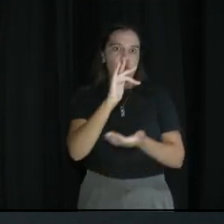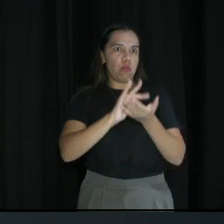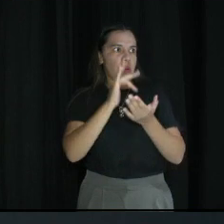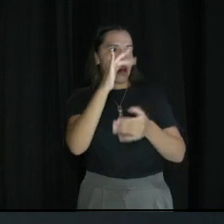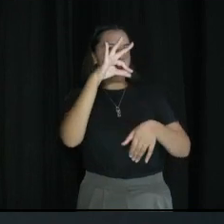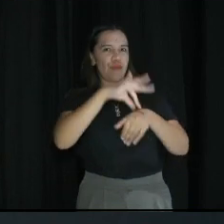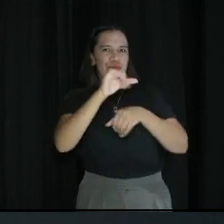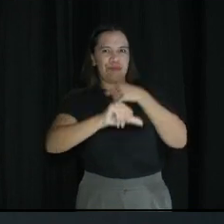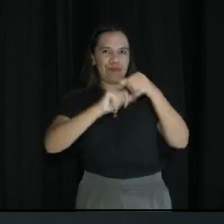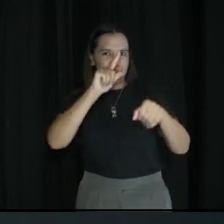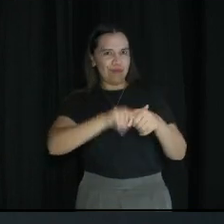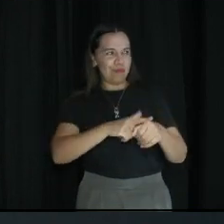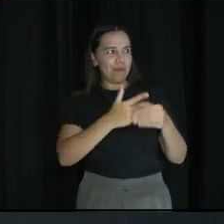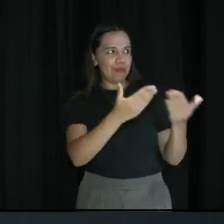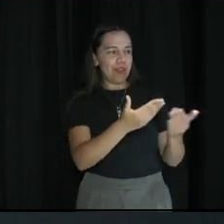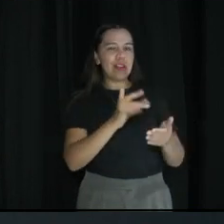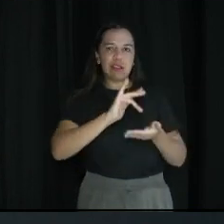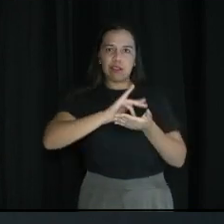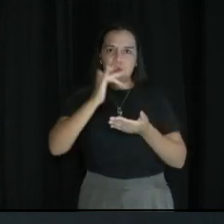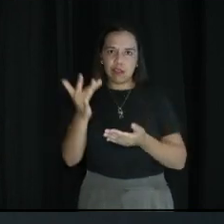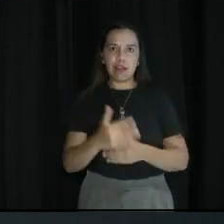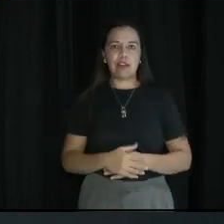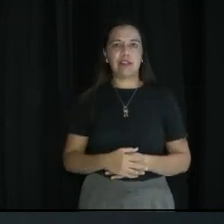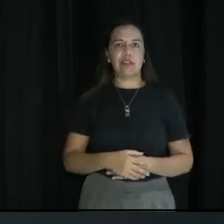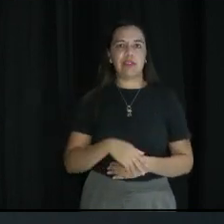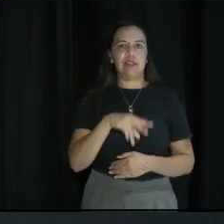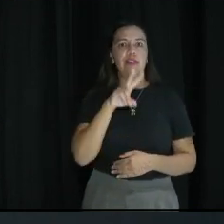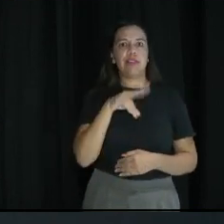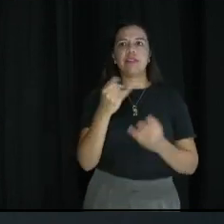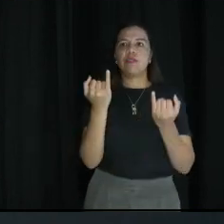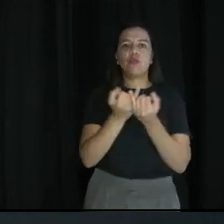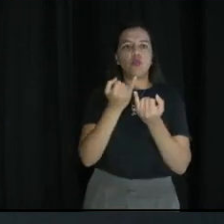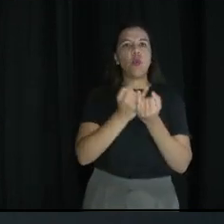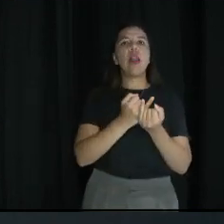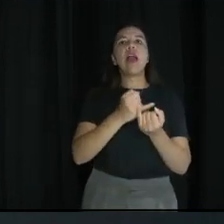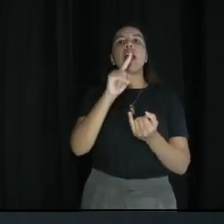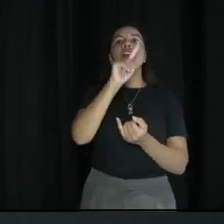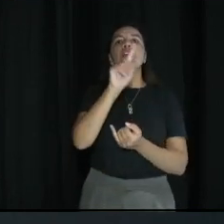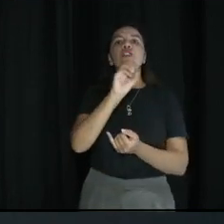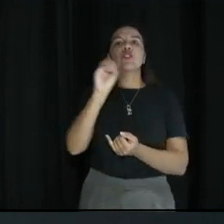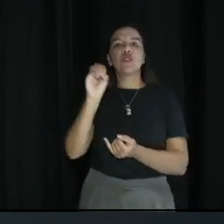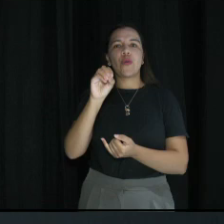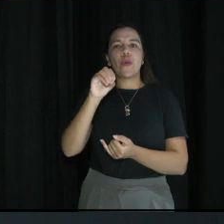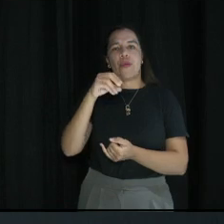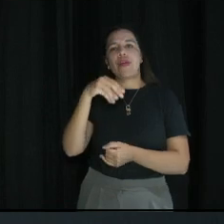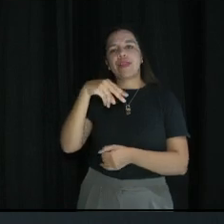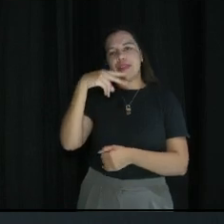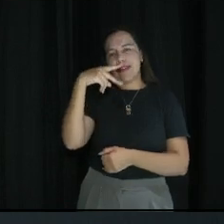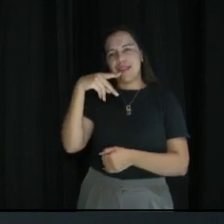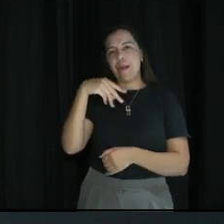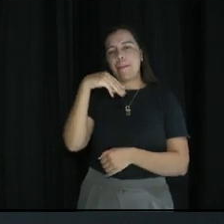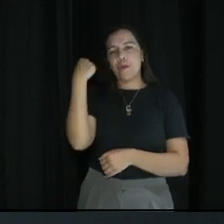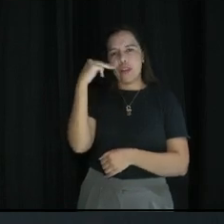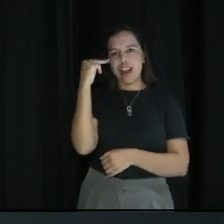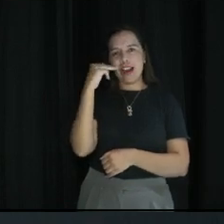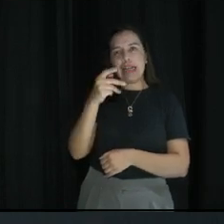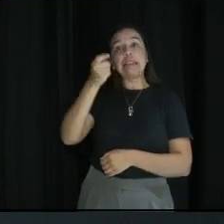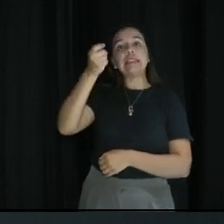médico. Por favor, hazles un extensivo saludo en el zoológico Benito Juárez de Morelia. Gracias, si me lo